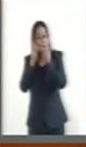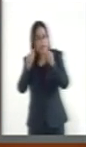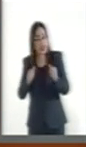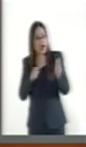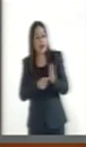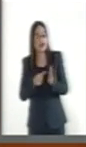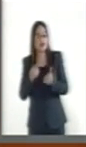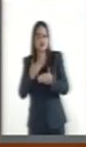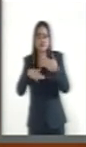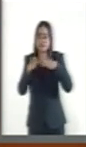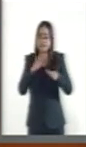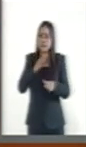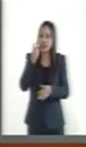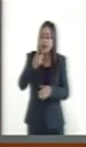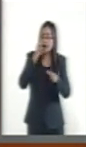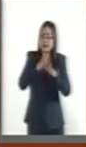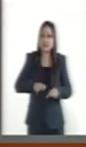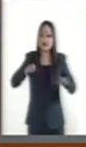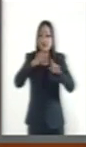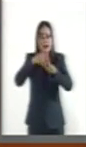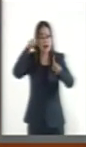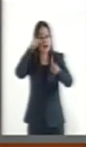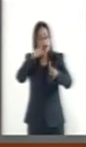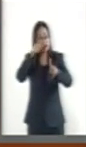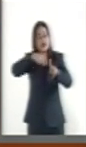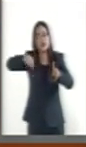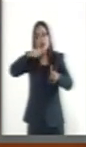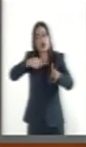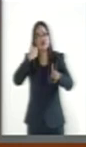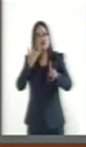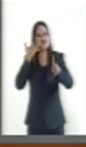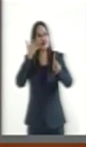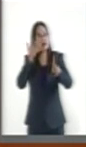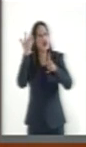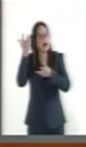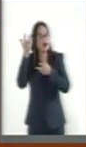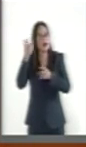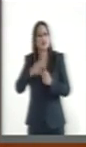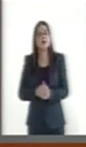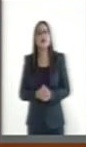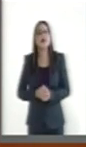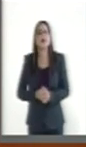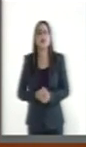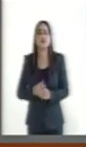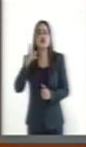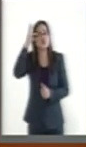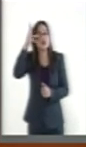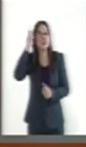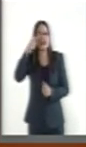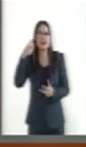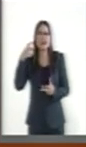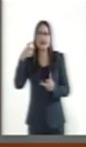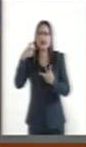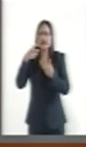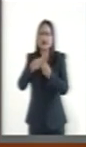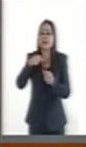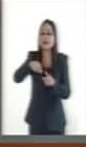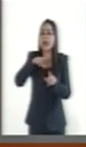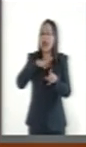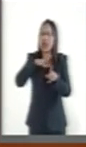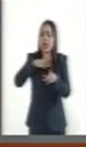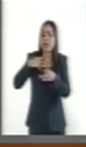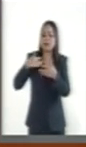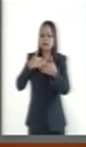con prosperidad es el camino que todos aspiramos. El futuro ya nos alcanzó y no tenemos más tiempo